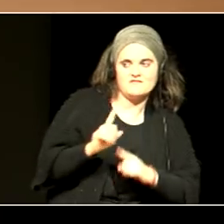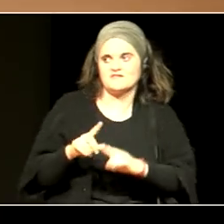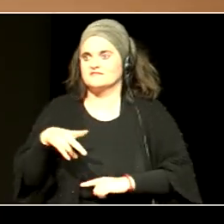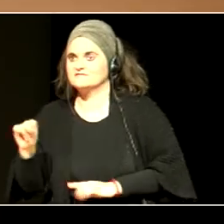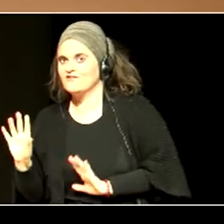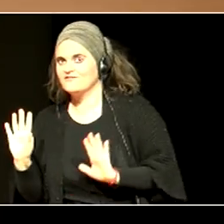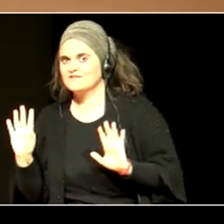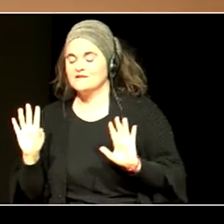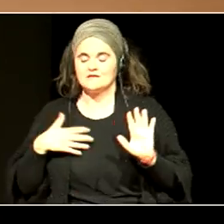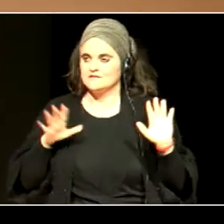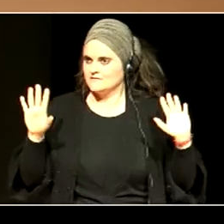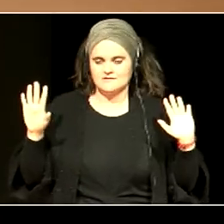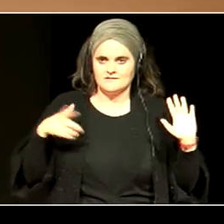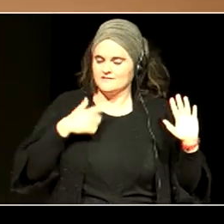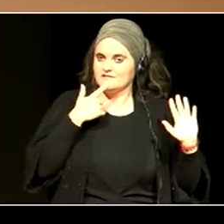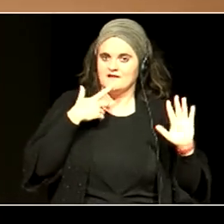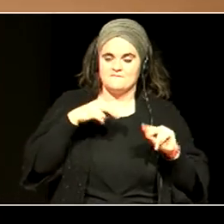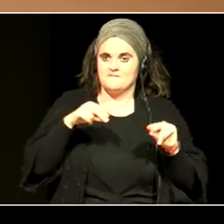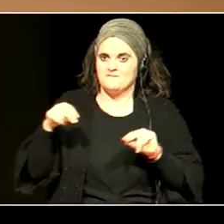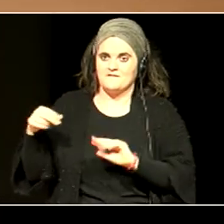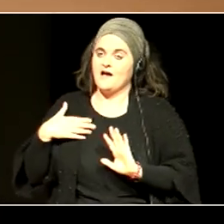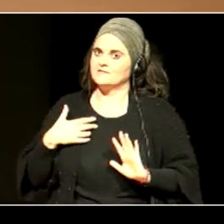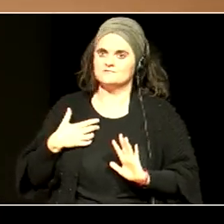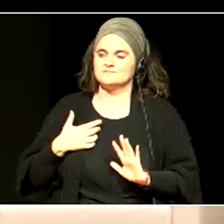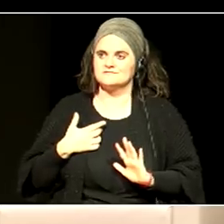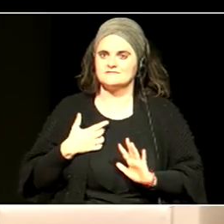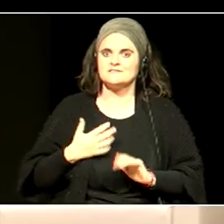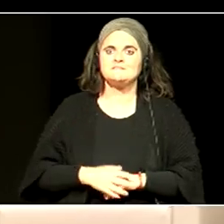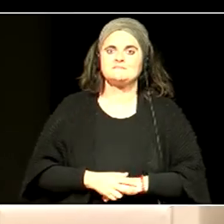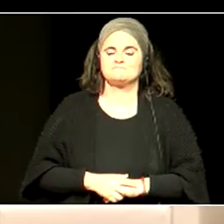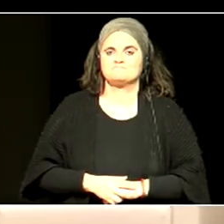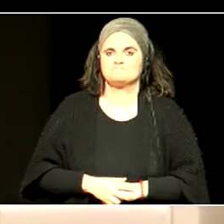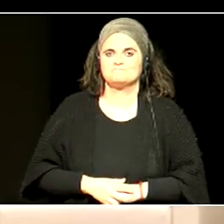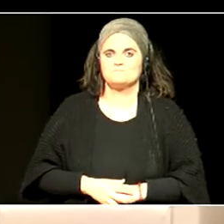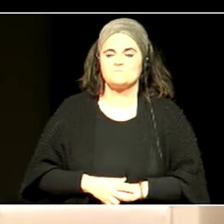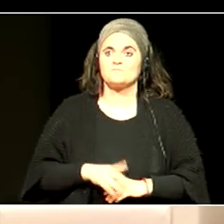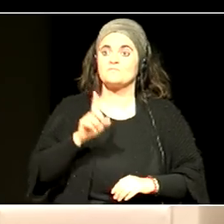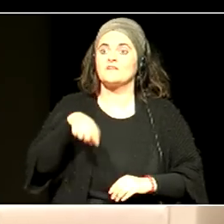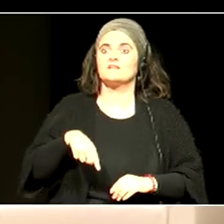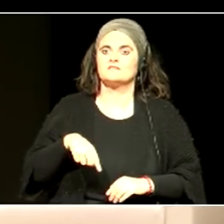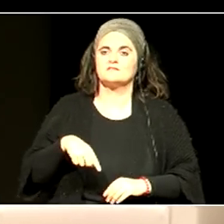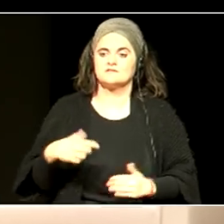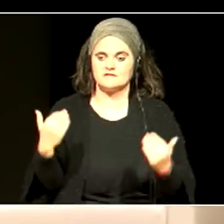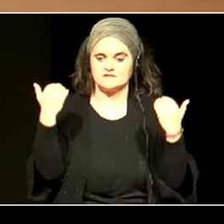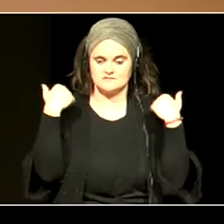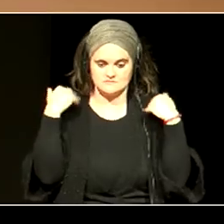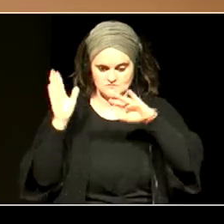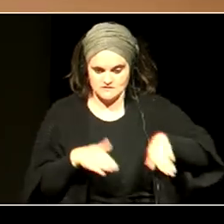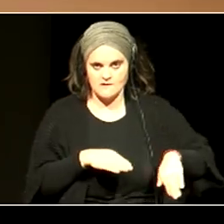batz ya está ya termino termino queo oso ondo porque ura